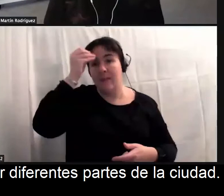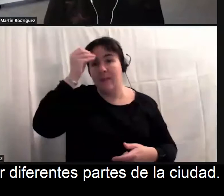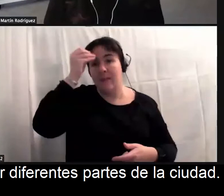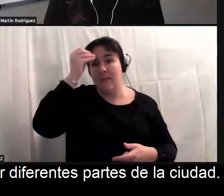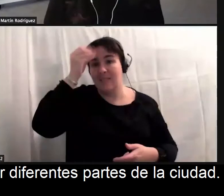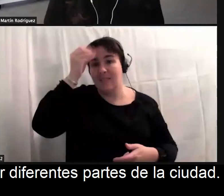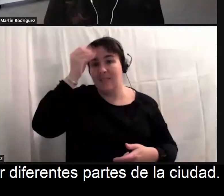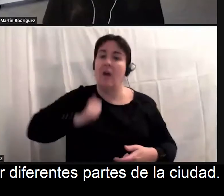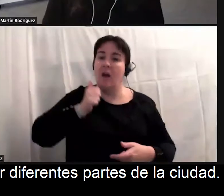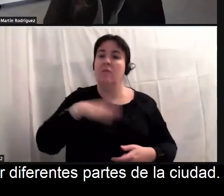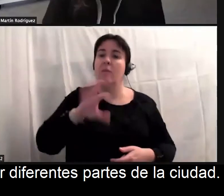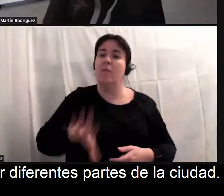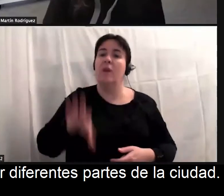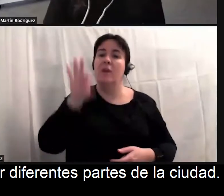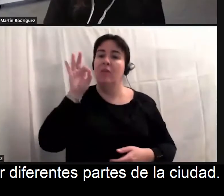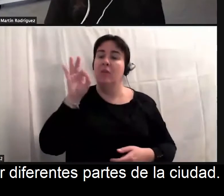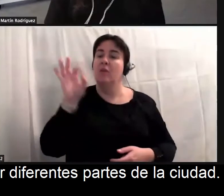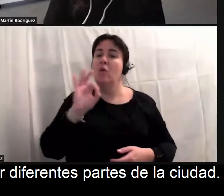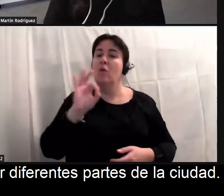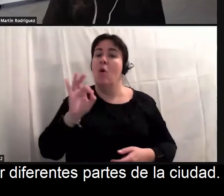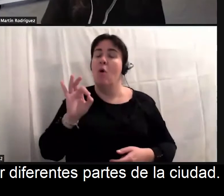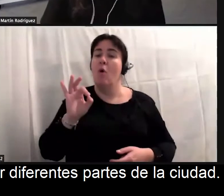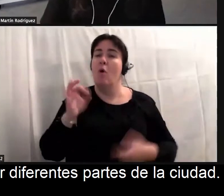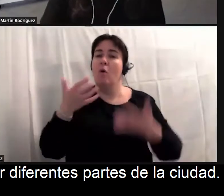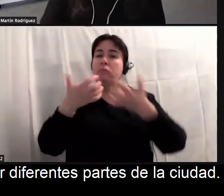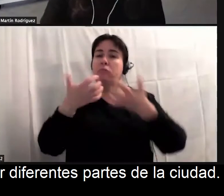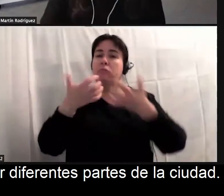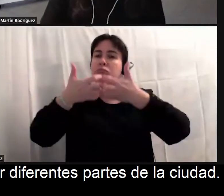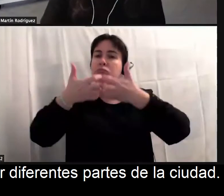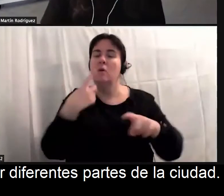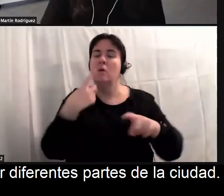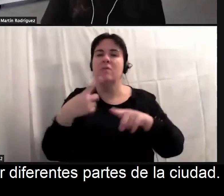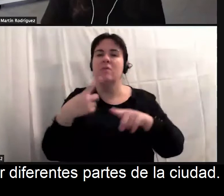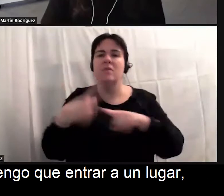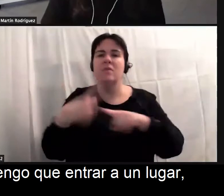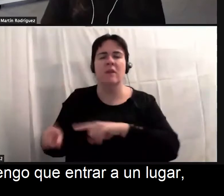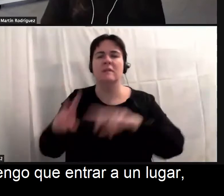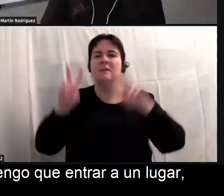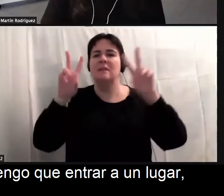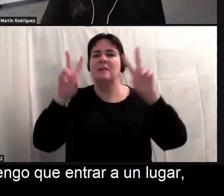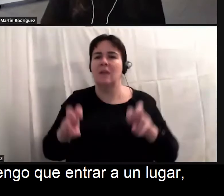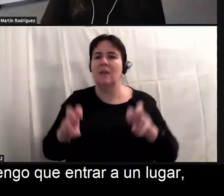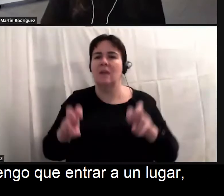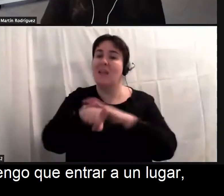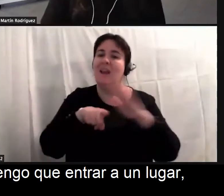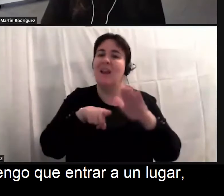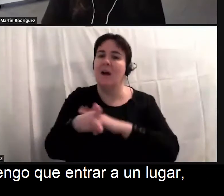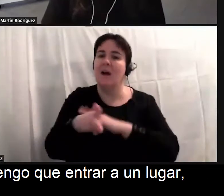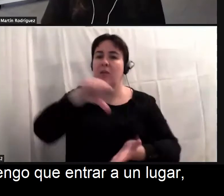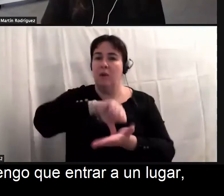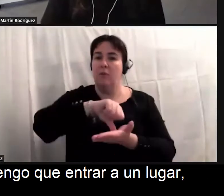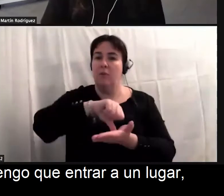automatizar diferentes partes de la gerencia de la ciudad. Pero si yo voy